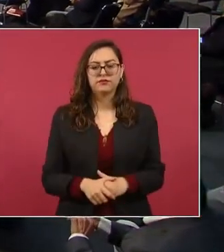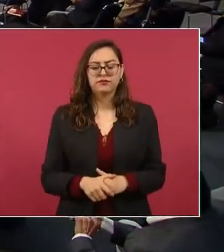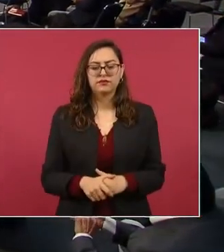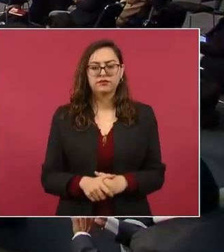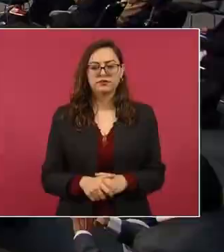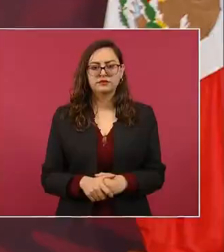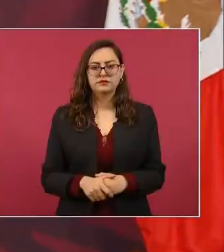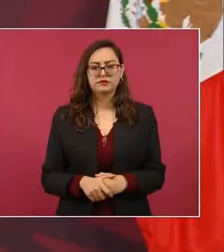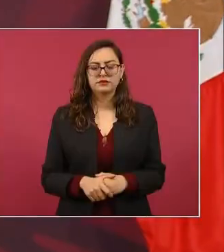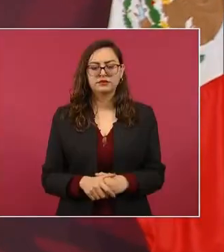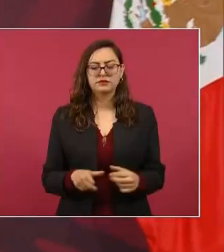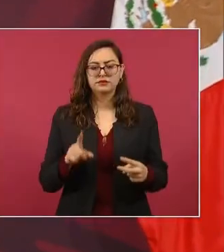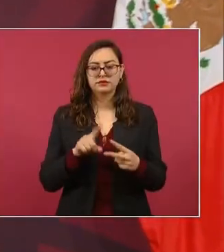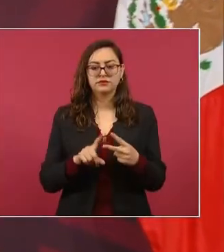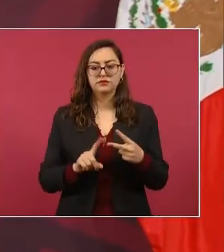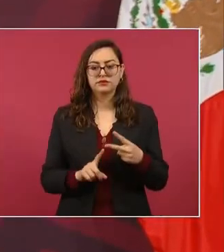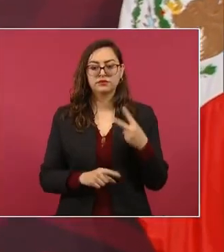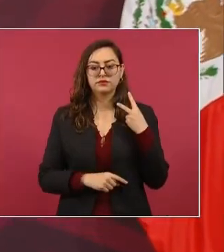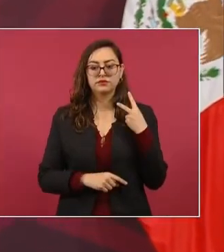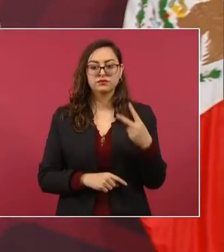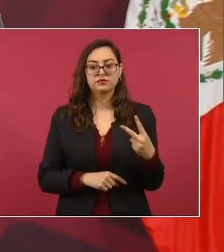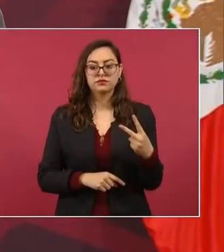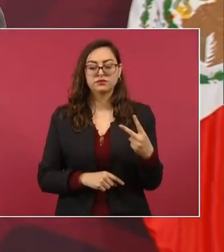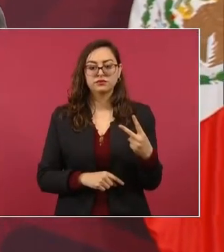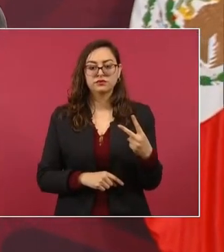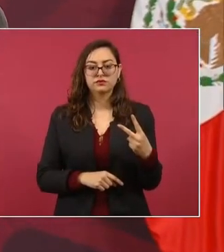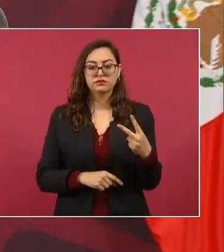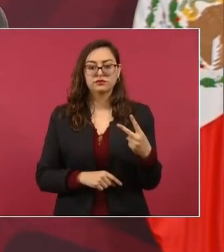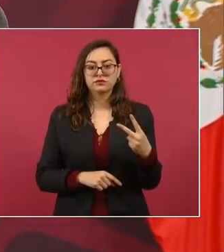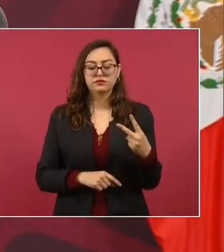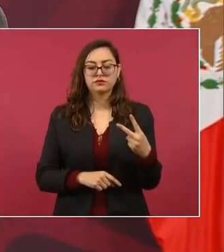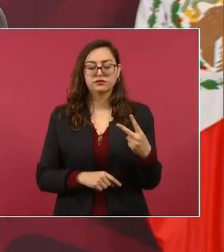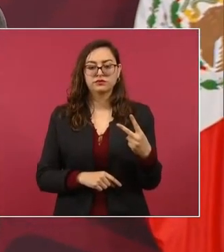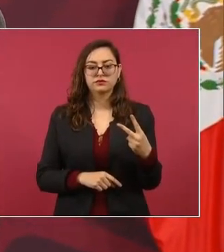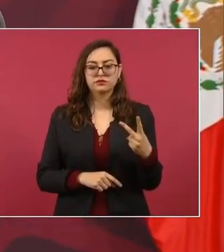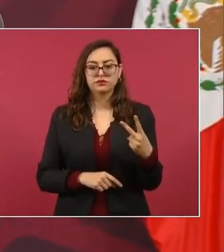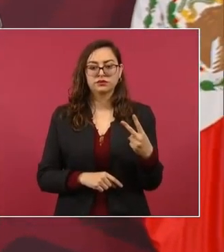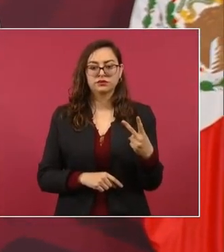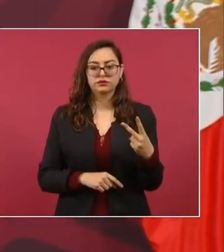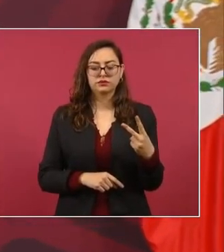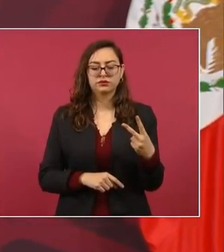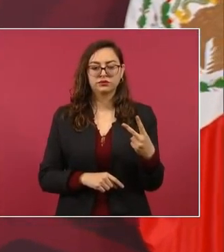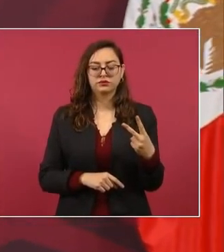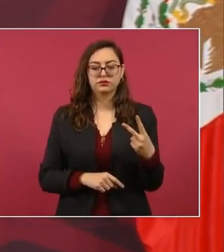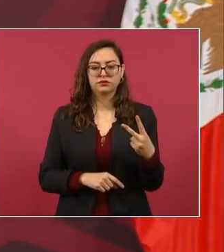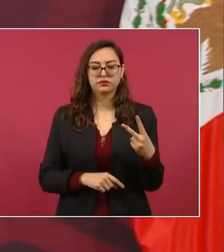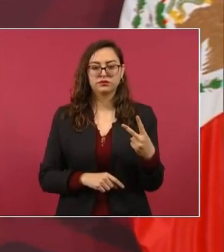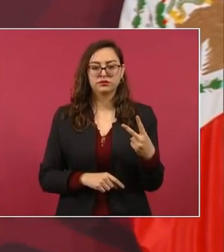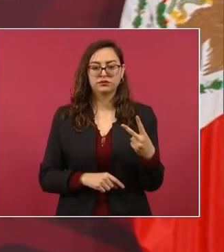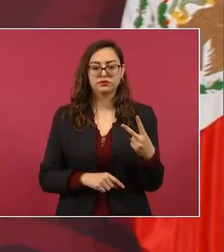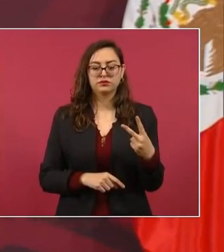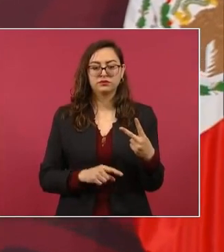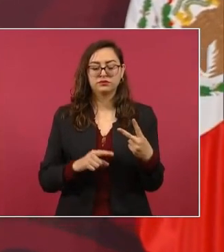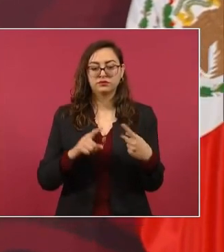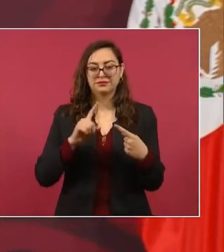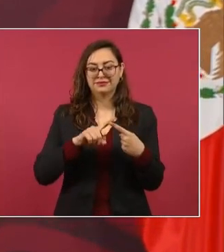Y hay dos delitos, entre ellos el de